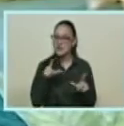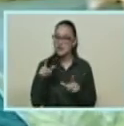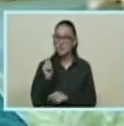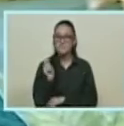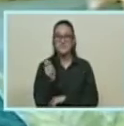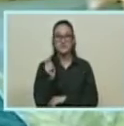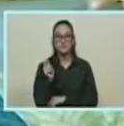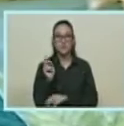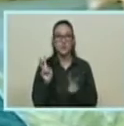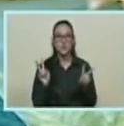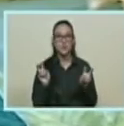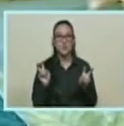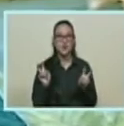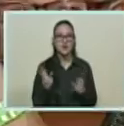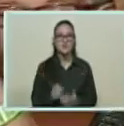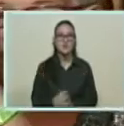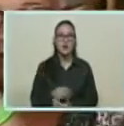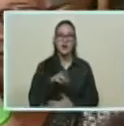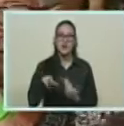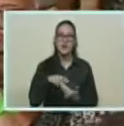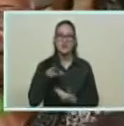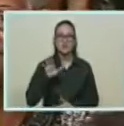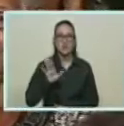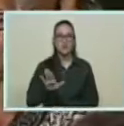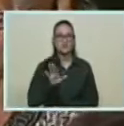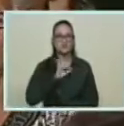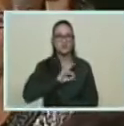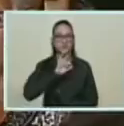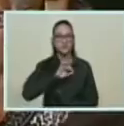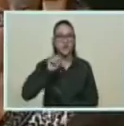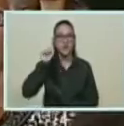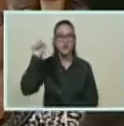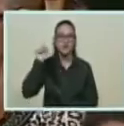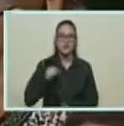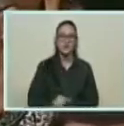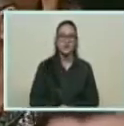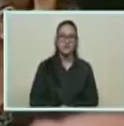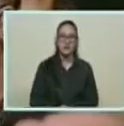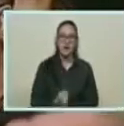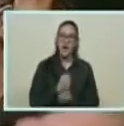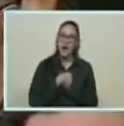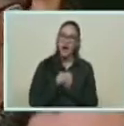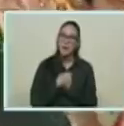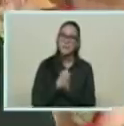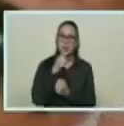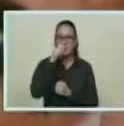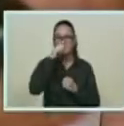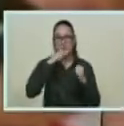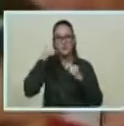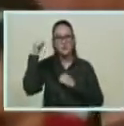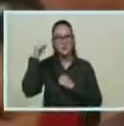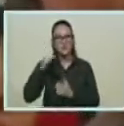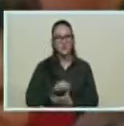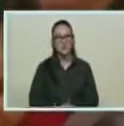pensiones. Revolución socialista, revolución en amor mayor.